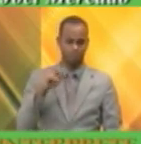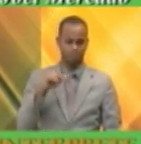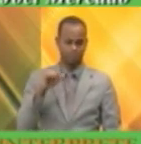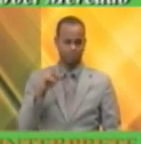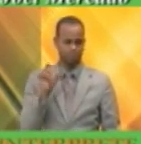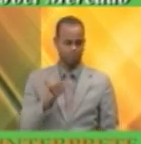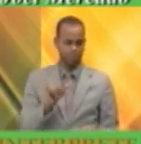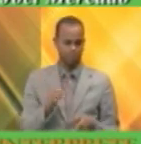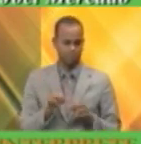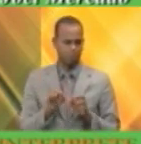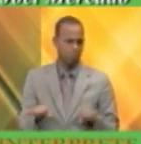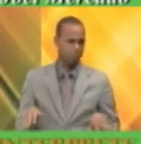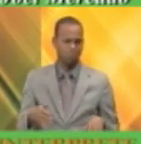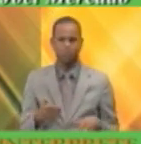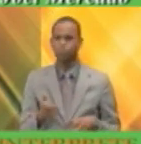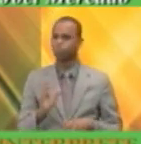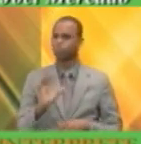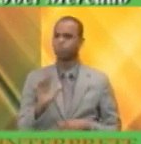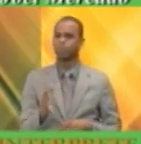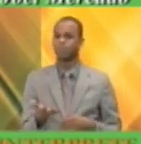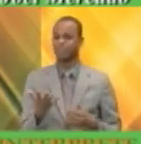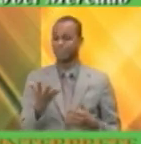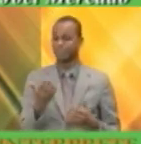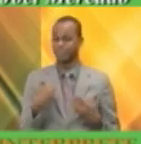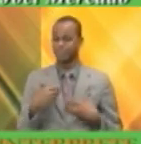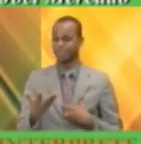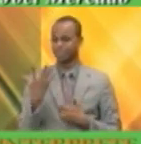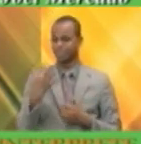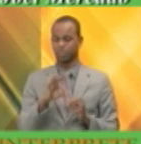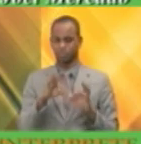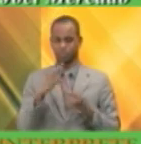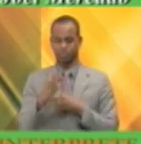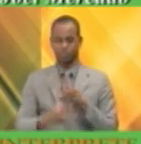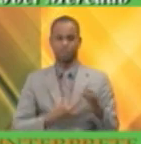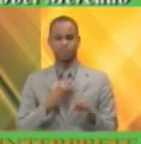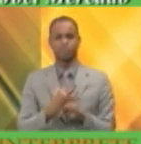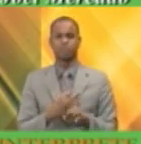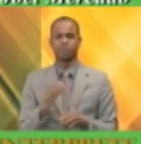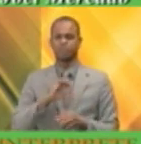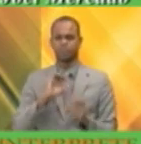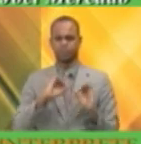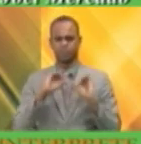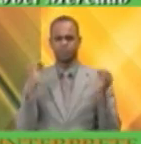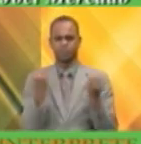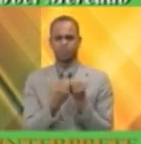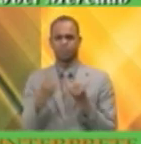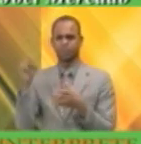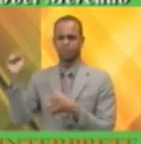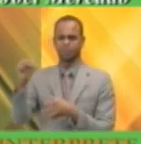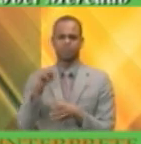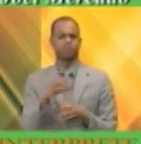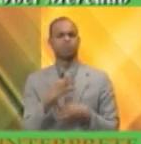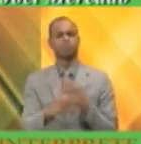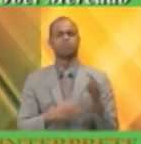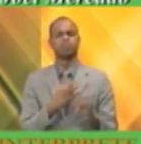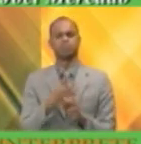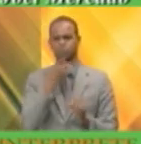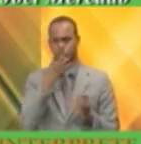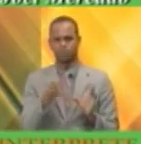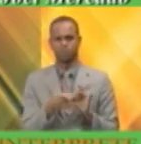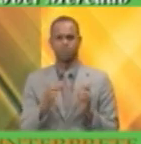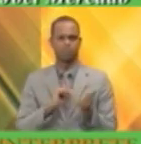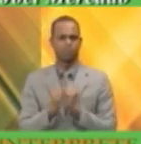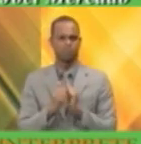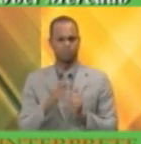Paralímpico tiene unas 5 federaciones más las organizaciones de base. Está la Federación Dominicana de